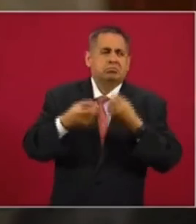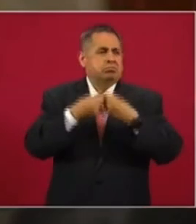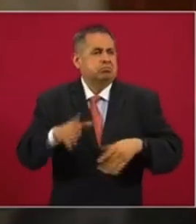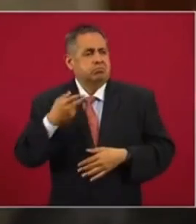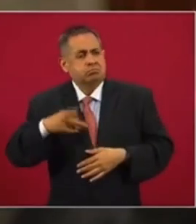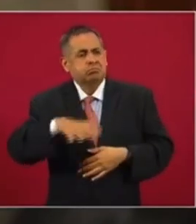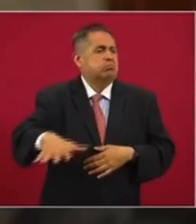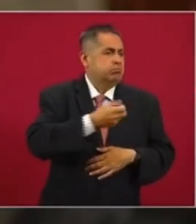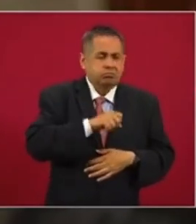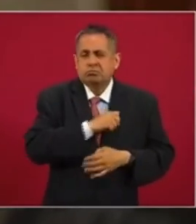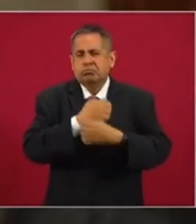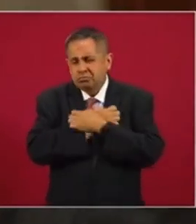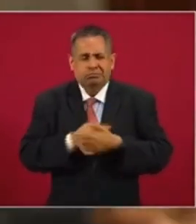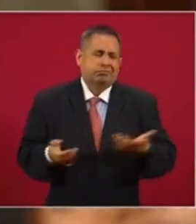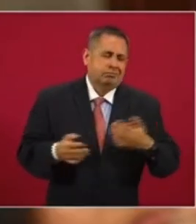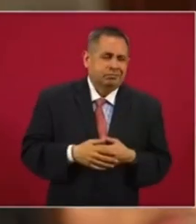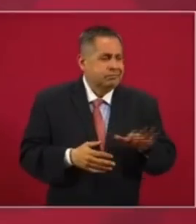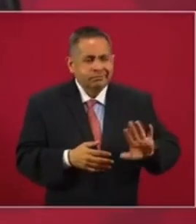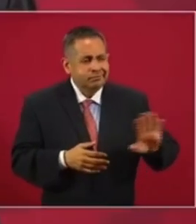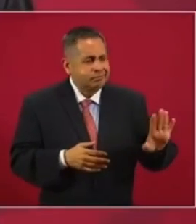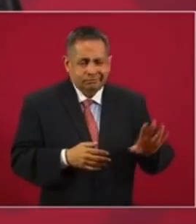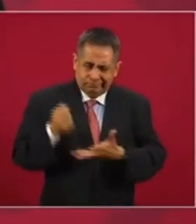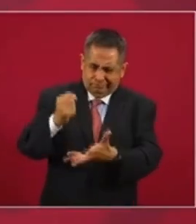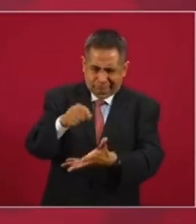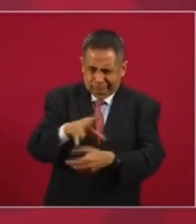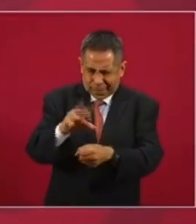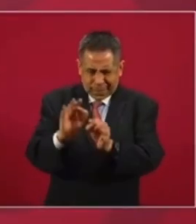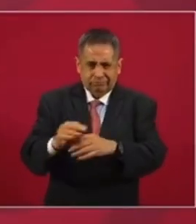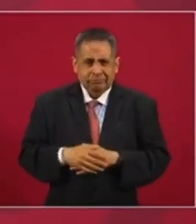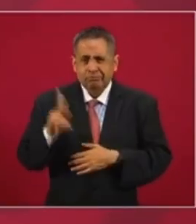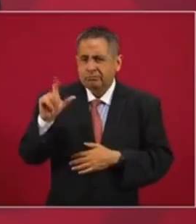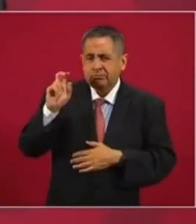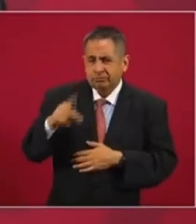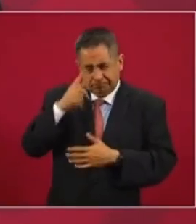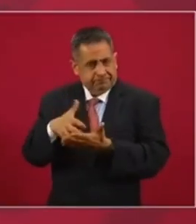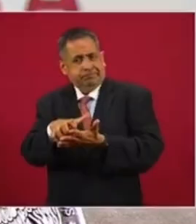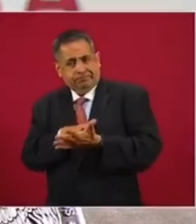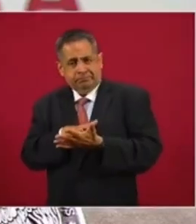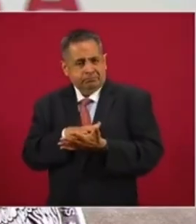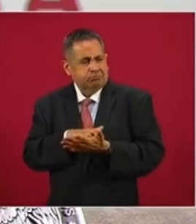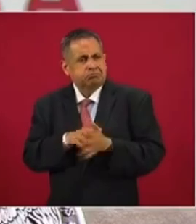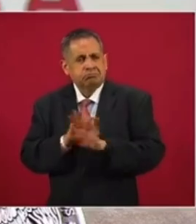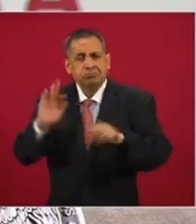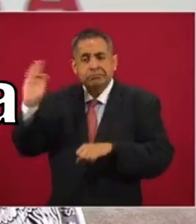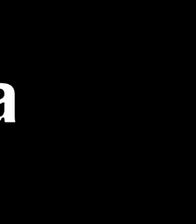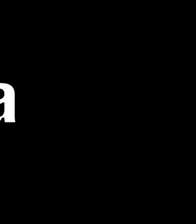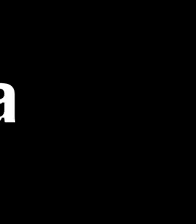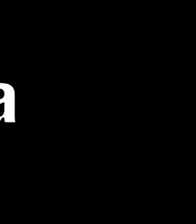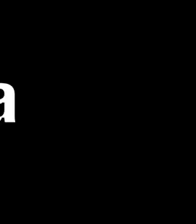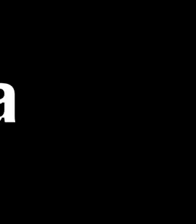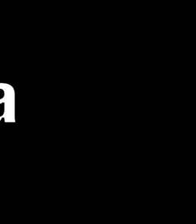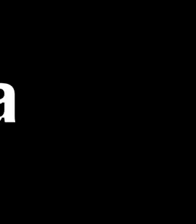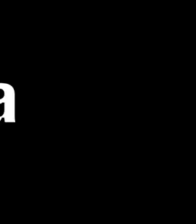de los pobres, de la salud, de educación, etc. No nos tocamos a ellos. El plan de austeridad republicana es federal.